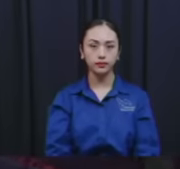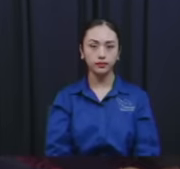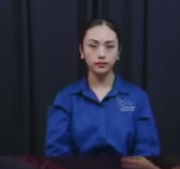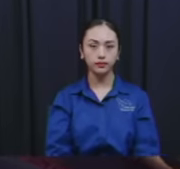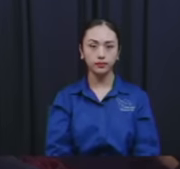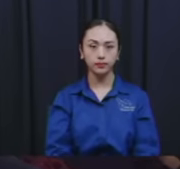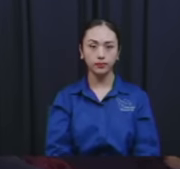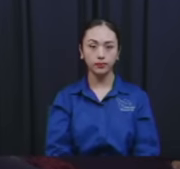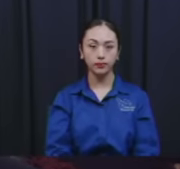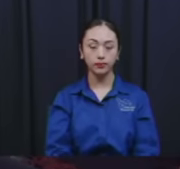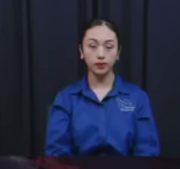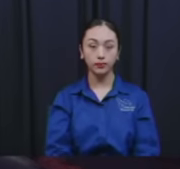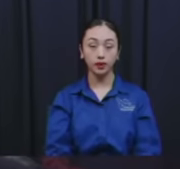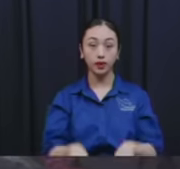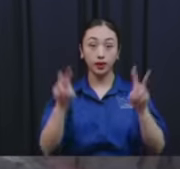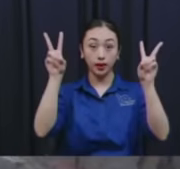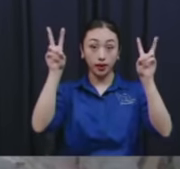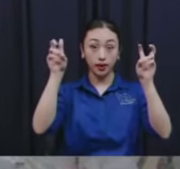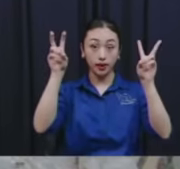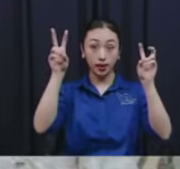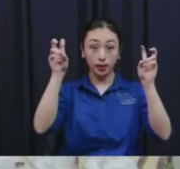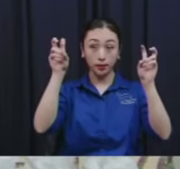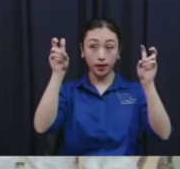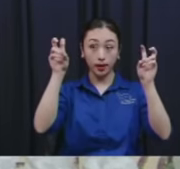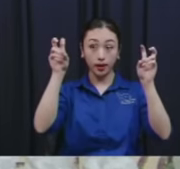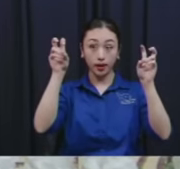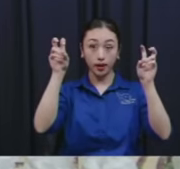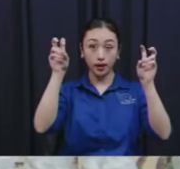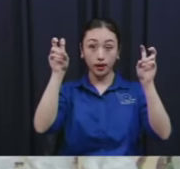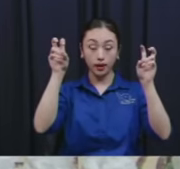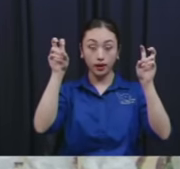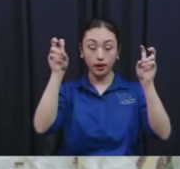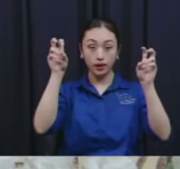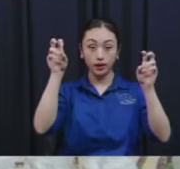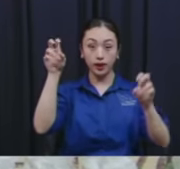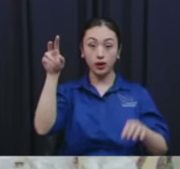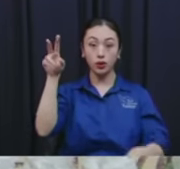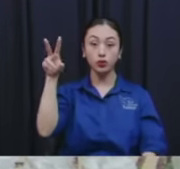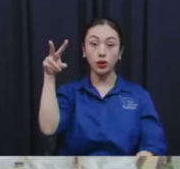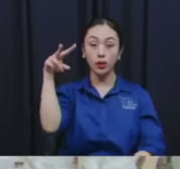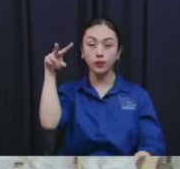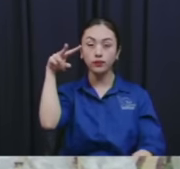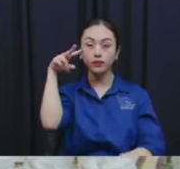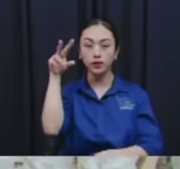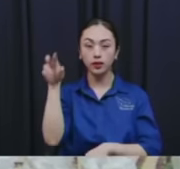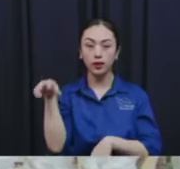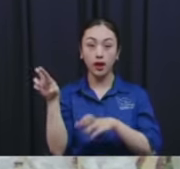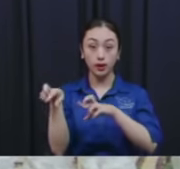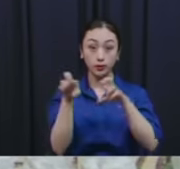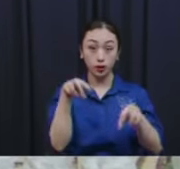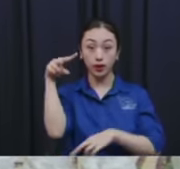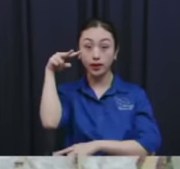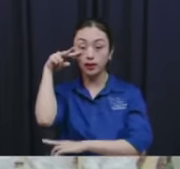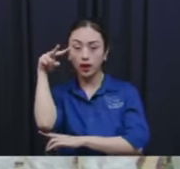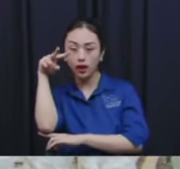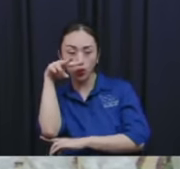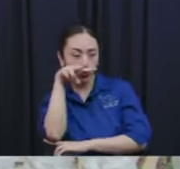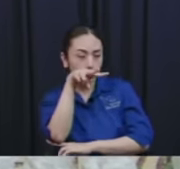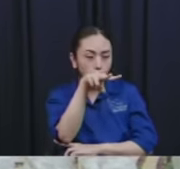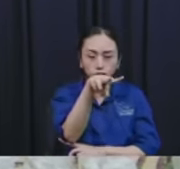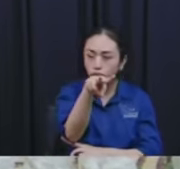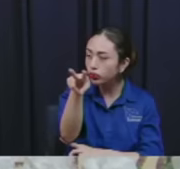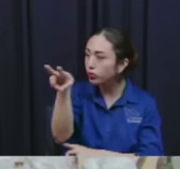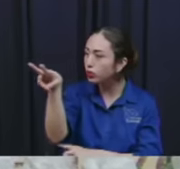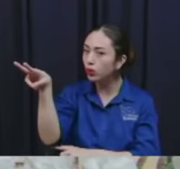Los vigilantes Dios es vigilante Dios es vigilante Dios